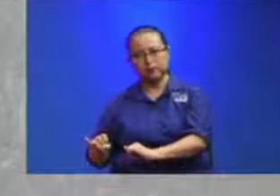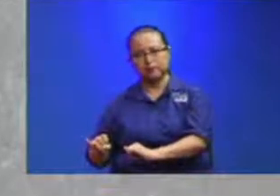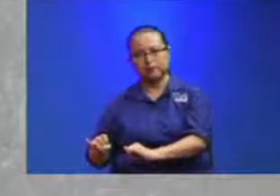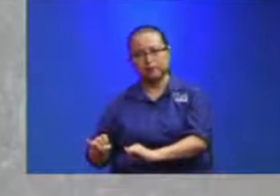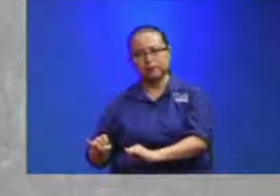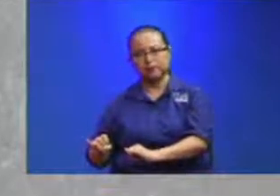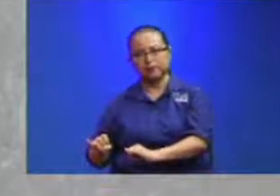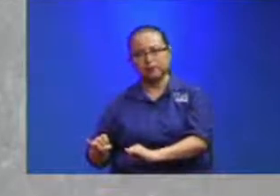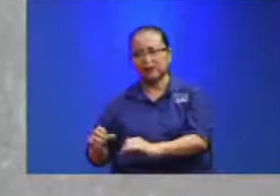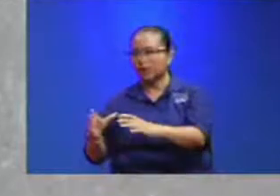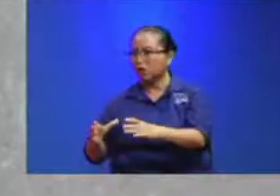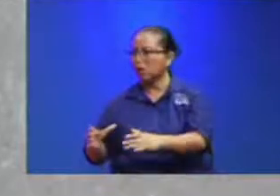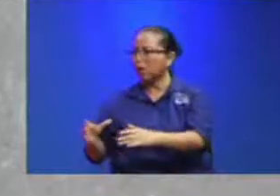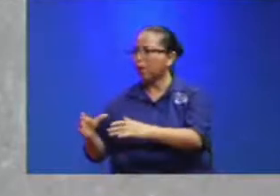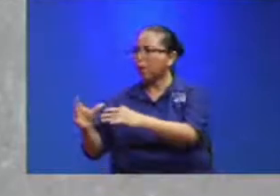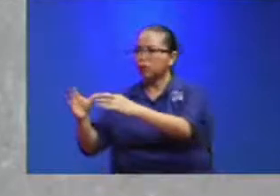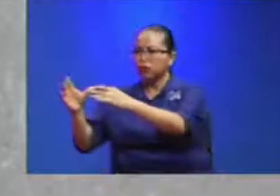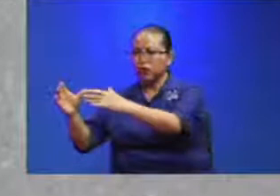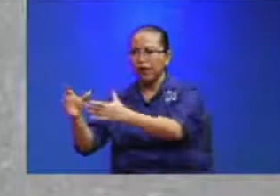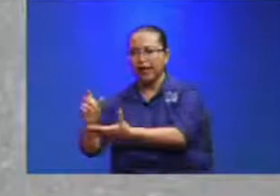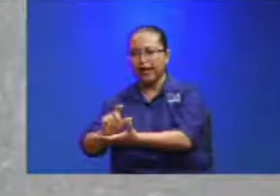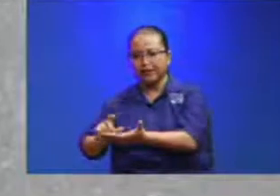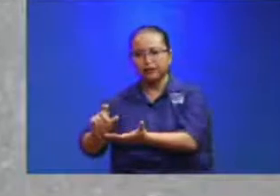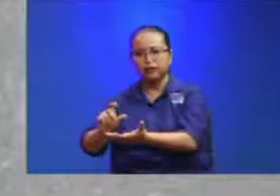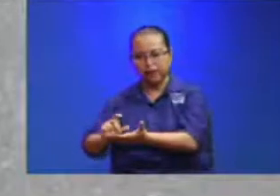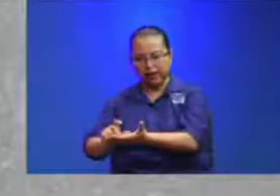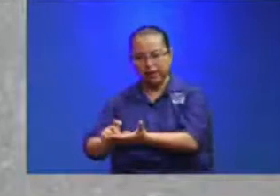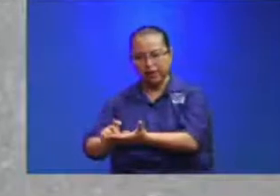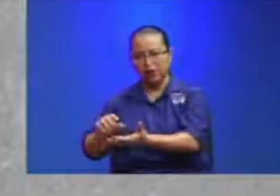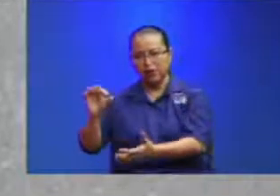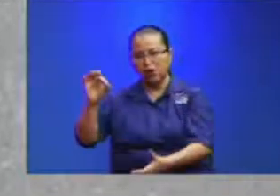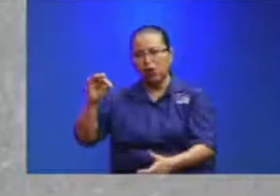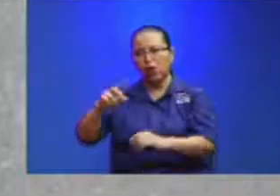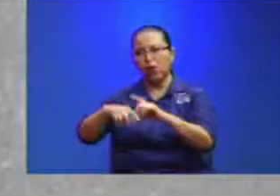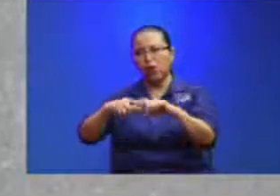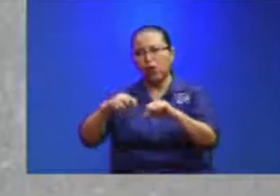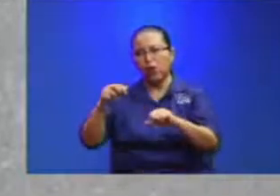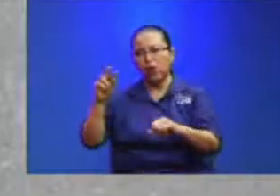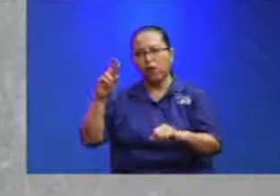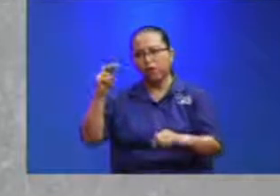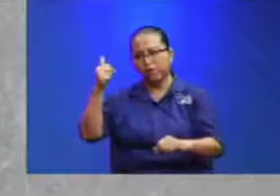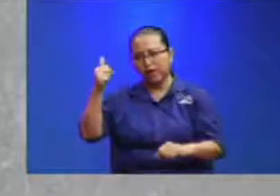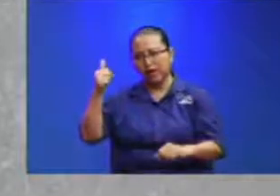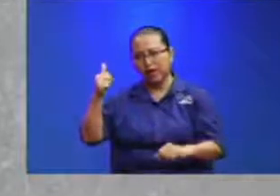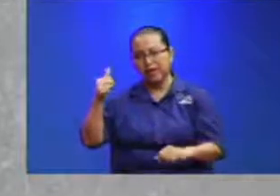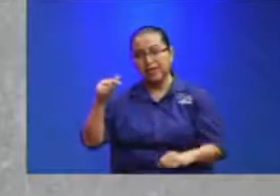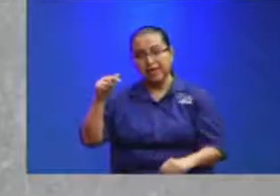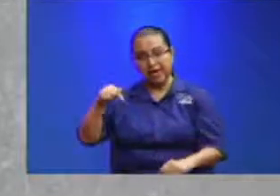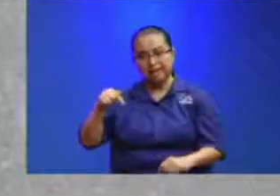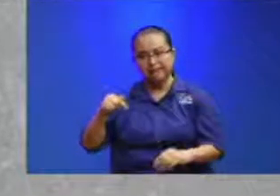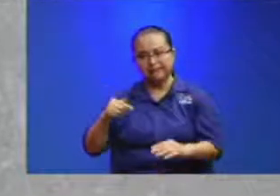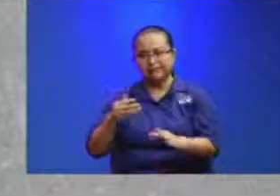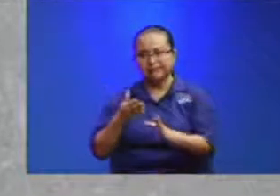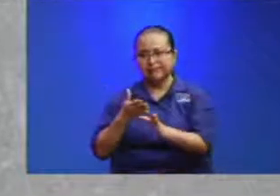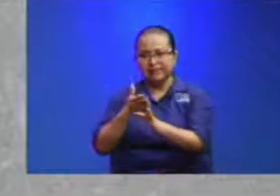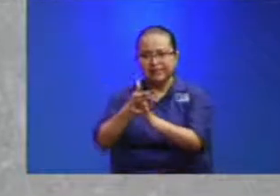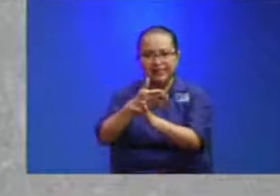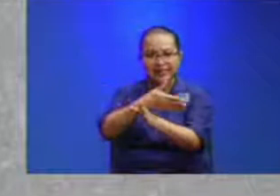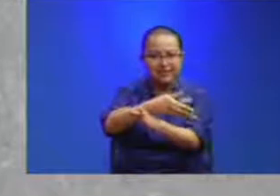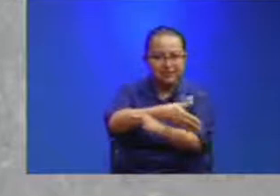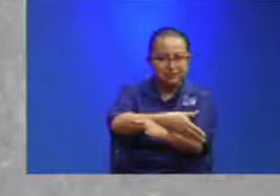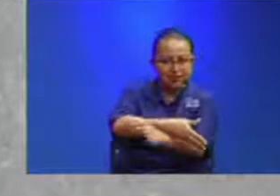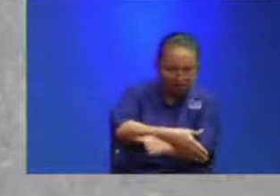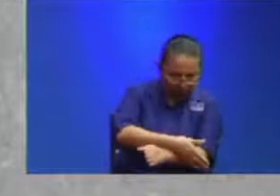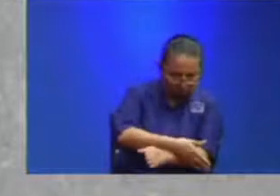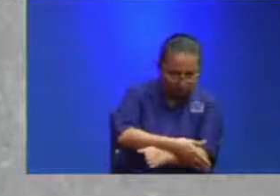y lo colocó en su ciudad en ofra y allí se desviaron los hijos de israel en pos de